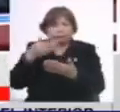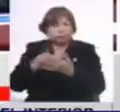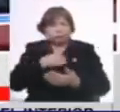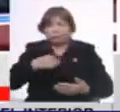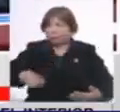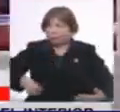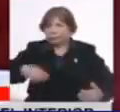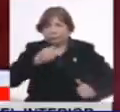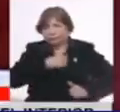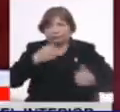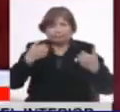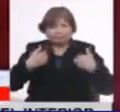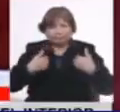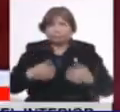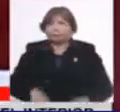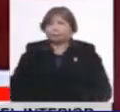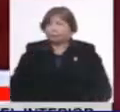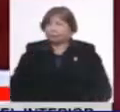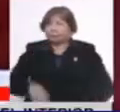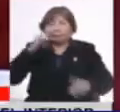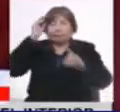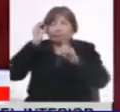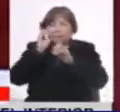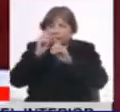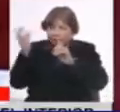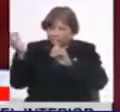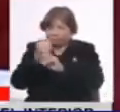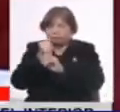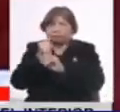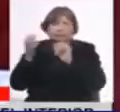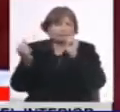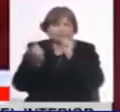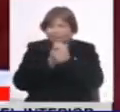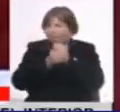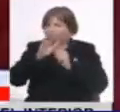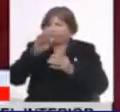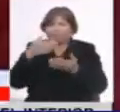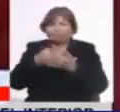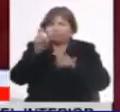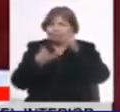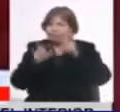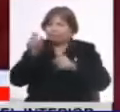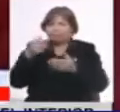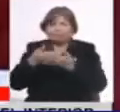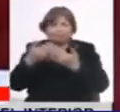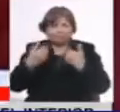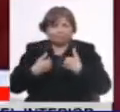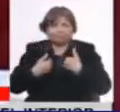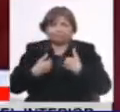ministros del Interior que hemos tenido. El objetivo es capturar a todas aquellas personas que se encuentran